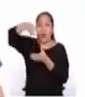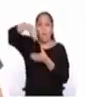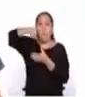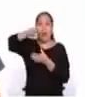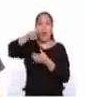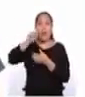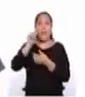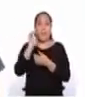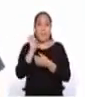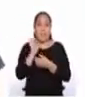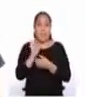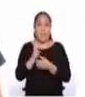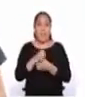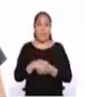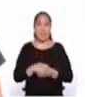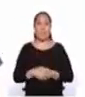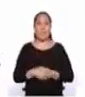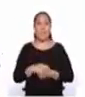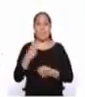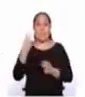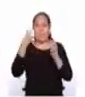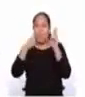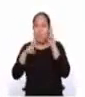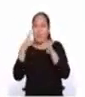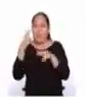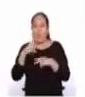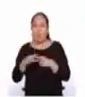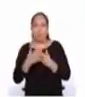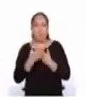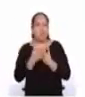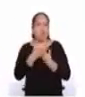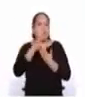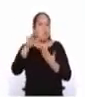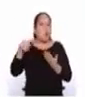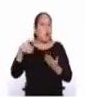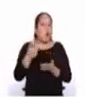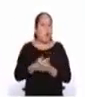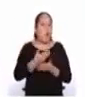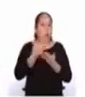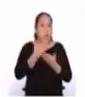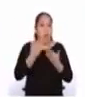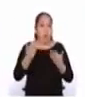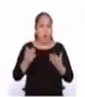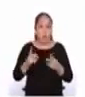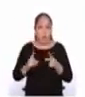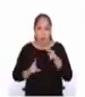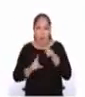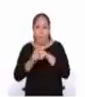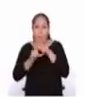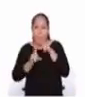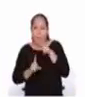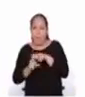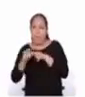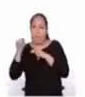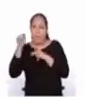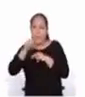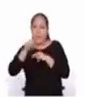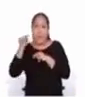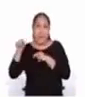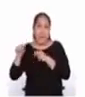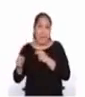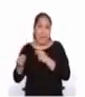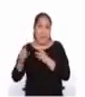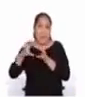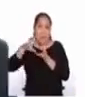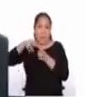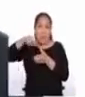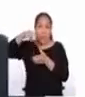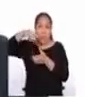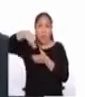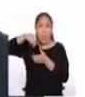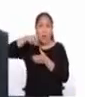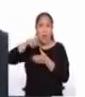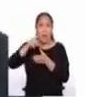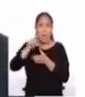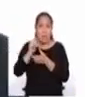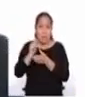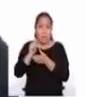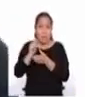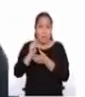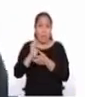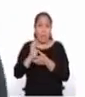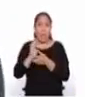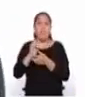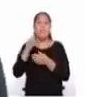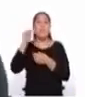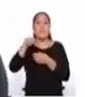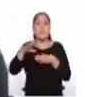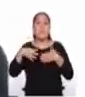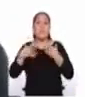programa vimos todos los elementos que debían generarse en Marte para que pudiese existir vida en ese planeta. Y nos basamos